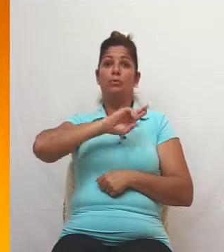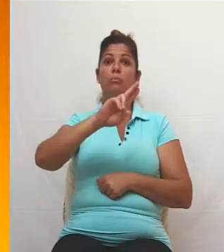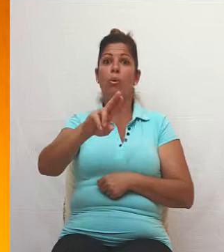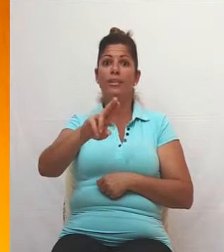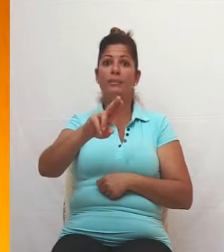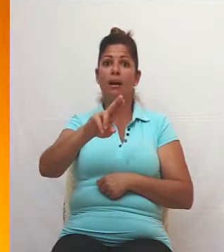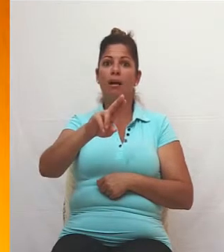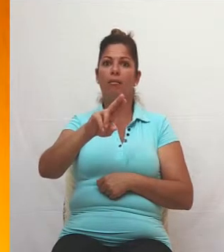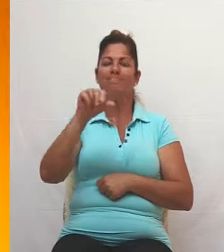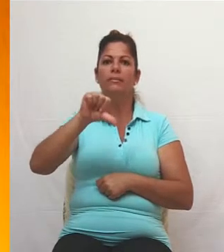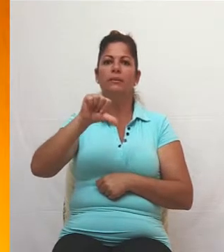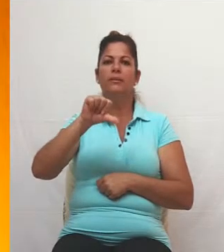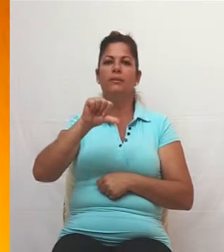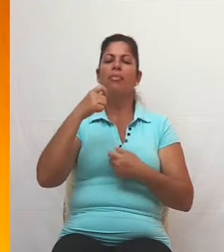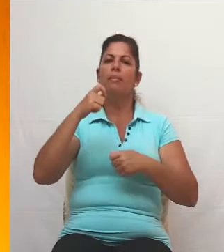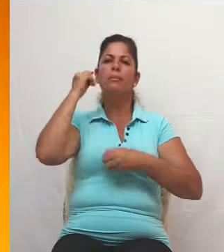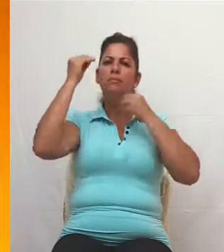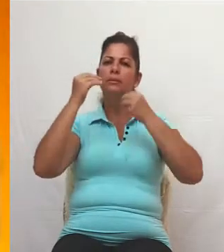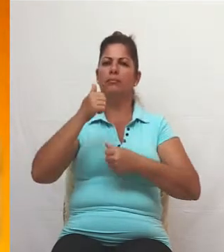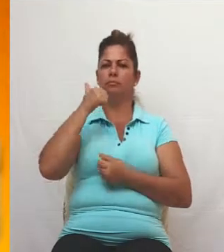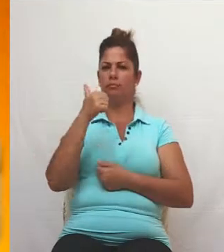a lo que nos sucede